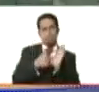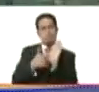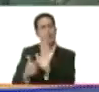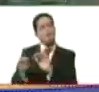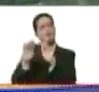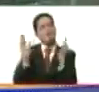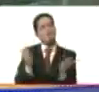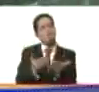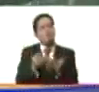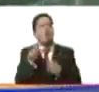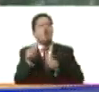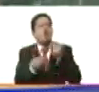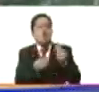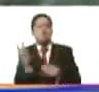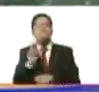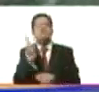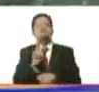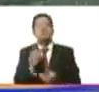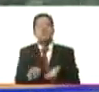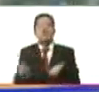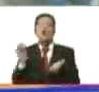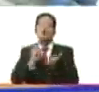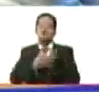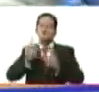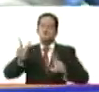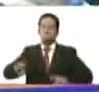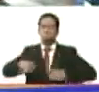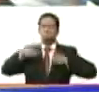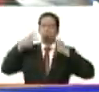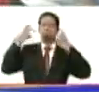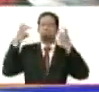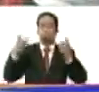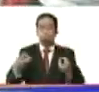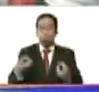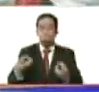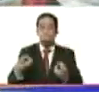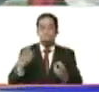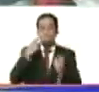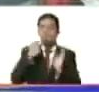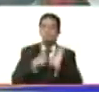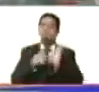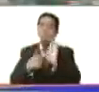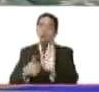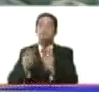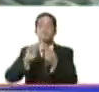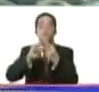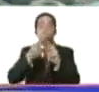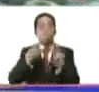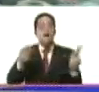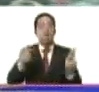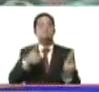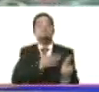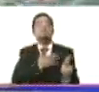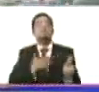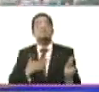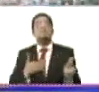definitivamente con el trabajo creador, el trabajo unitario y la paz de un país que quiere futuro.